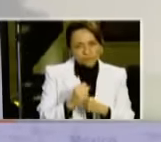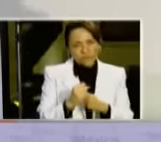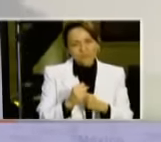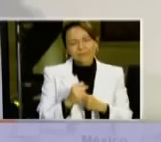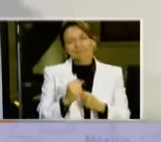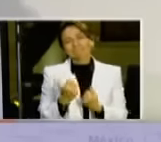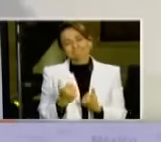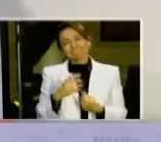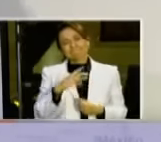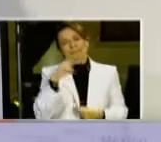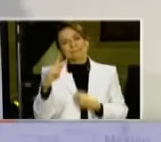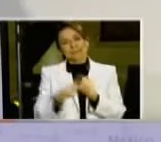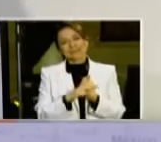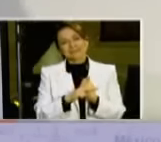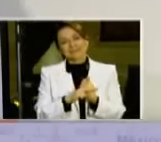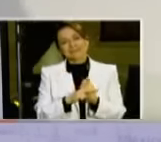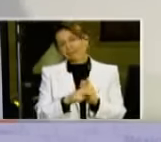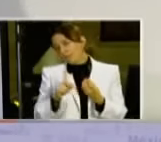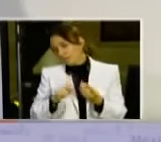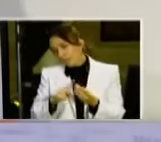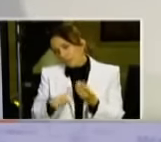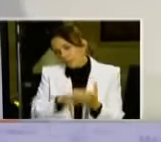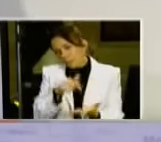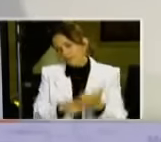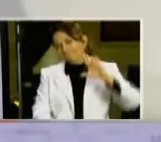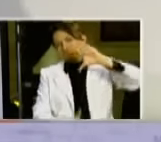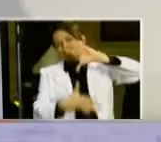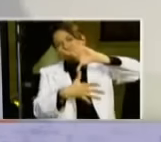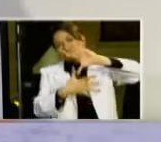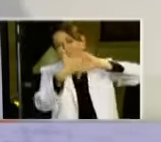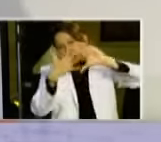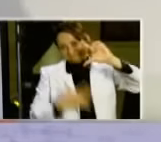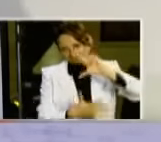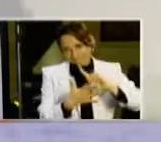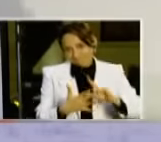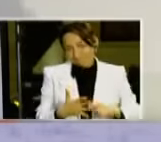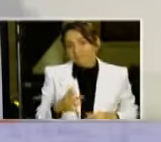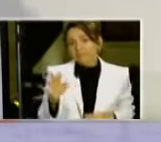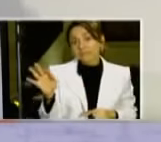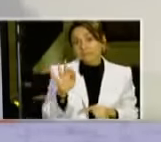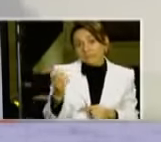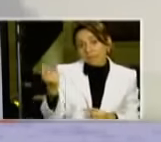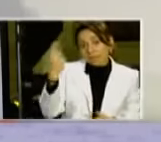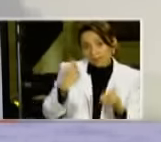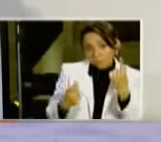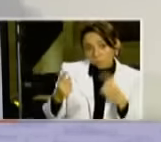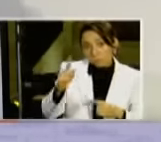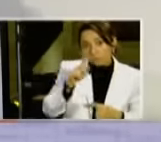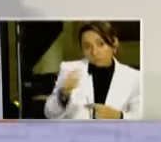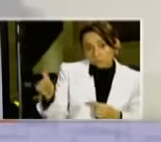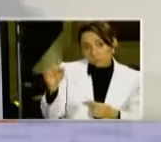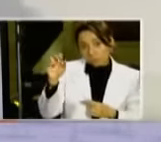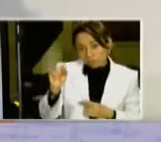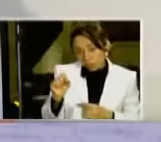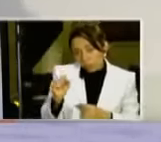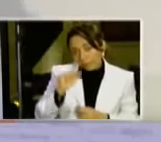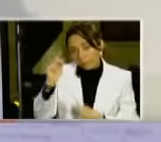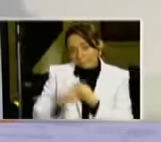mundo, lo cual quiere decir que alrededor de 140, 150 han sido creados después de la fundación de Naciones